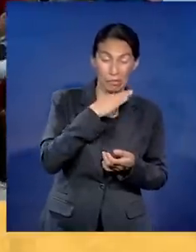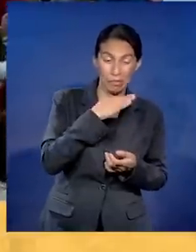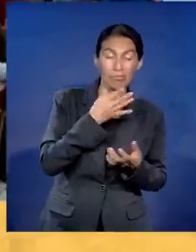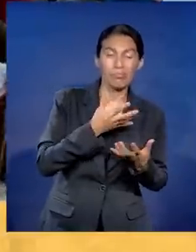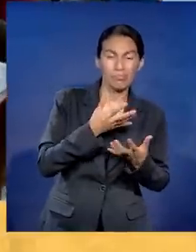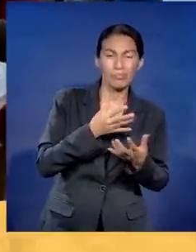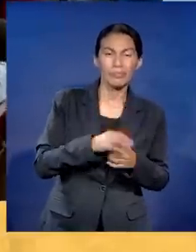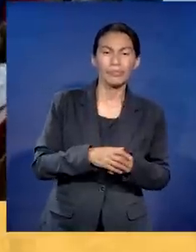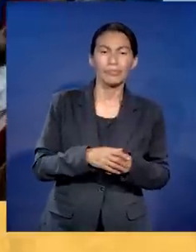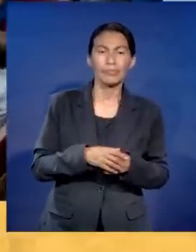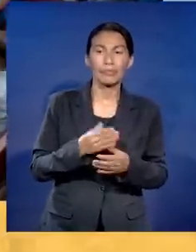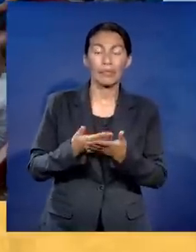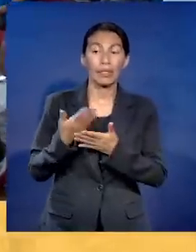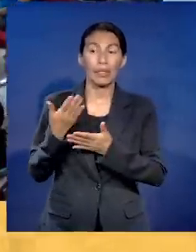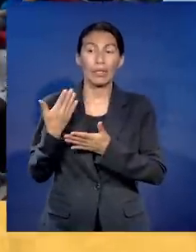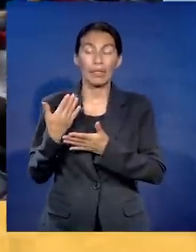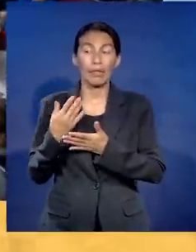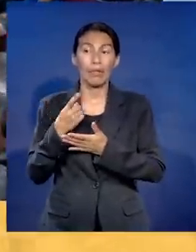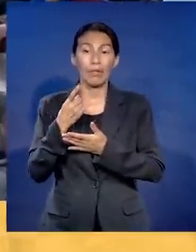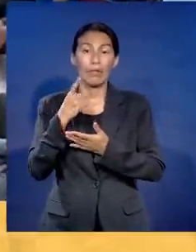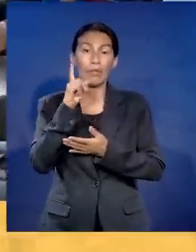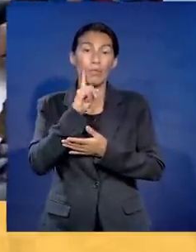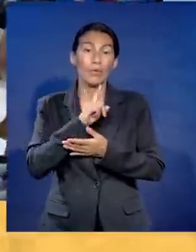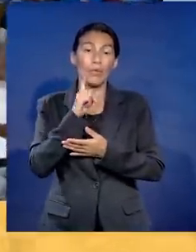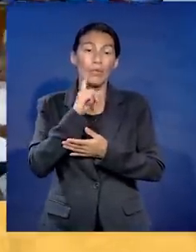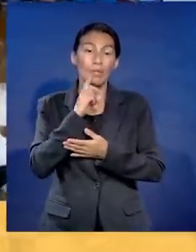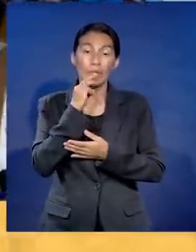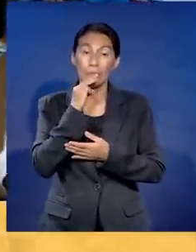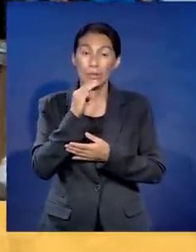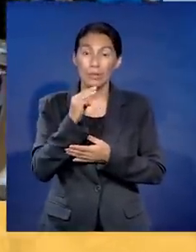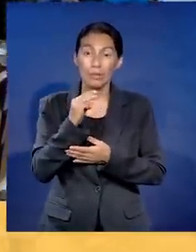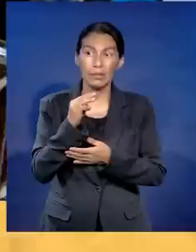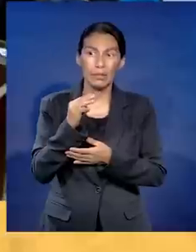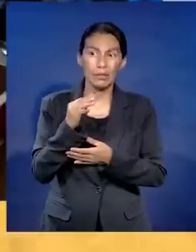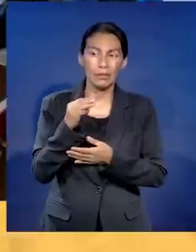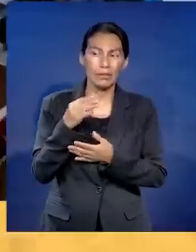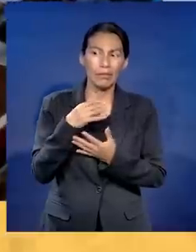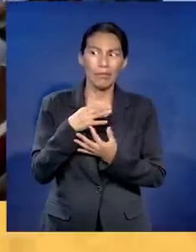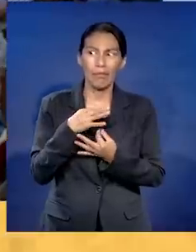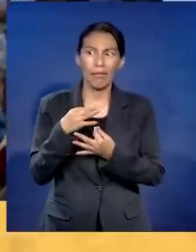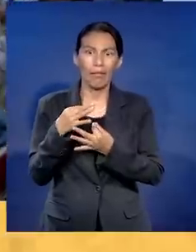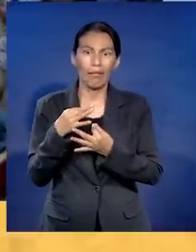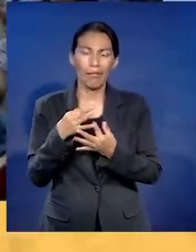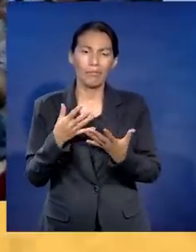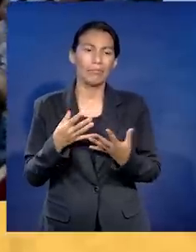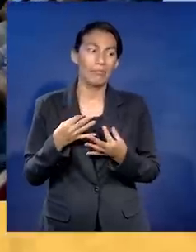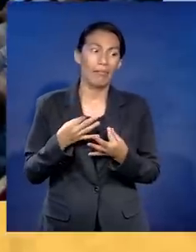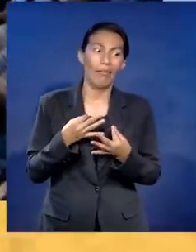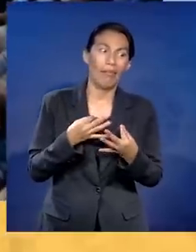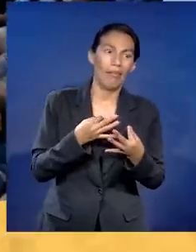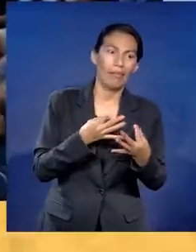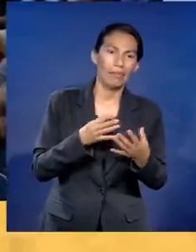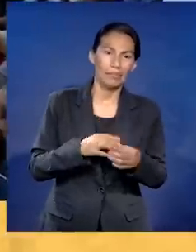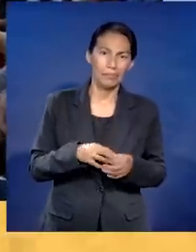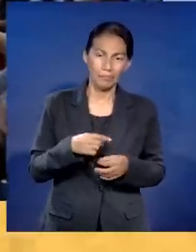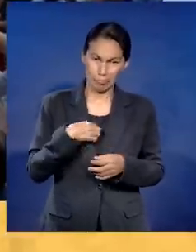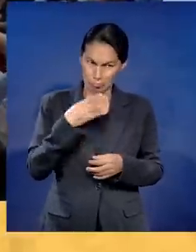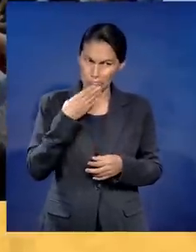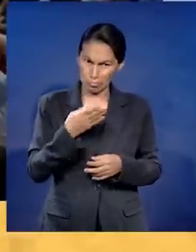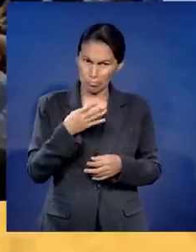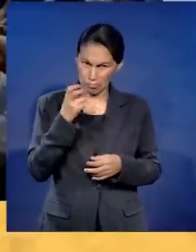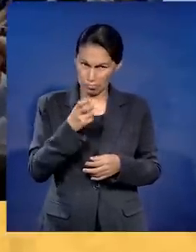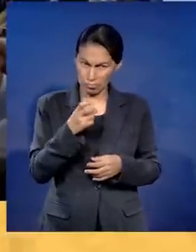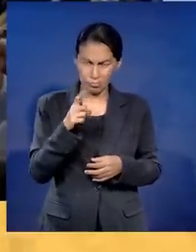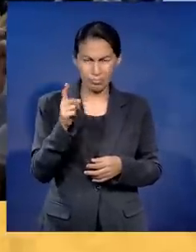Hace unos días atrás, una de las compañeras de mi trabajo ha empezado a mandarme mensajes que llaman mi